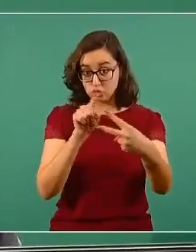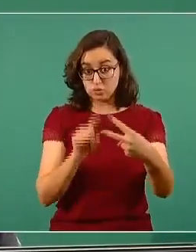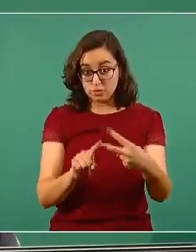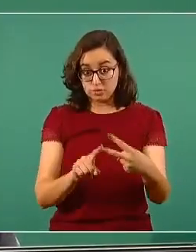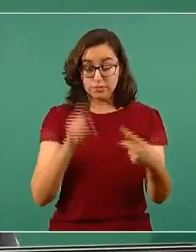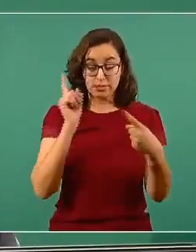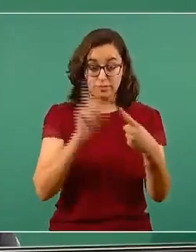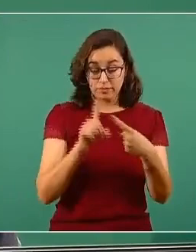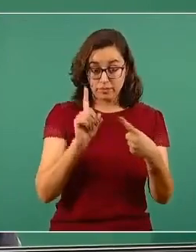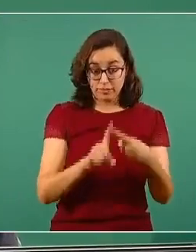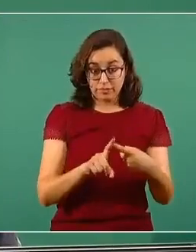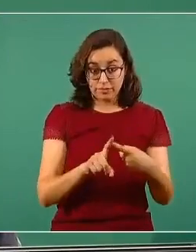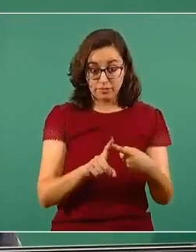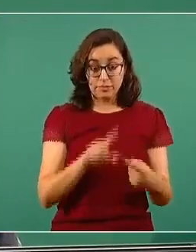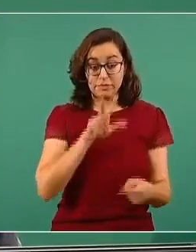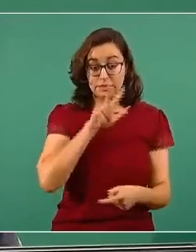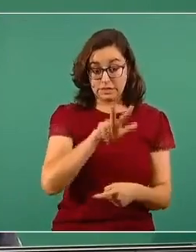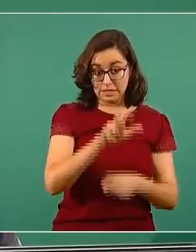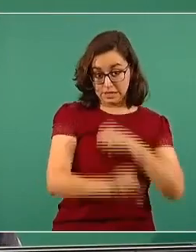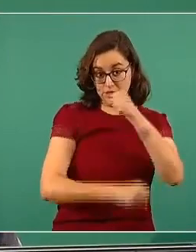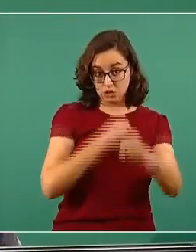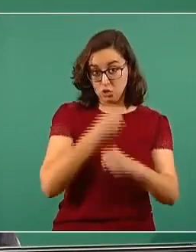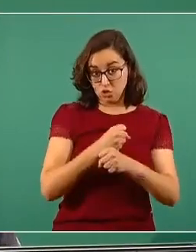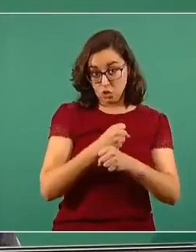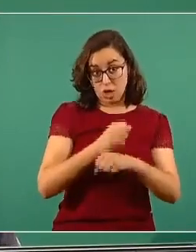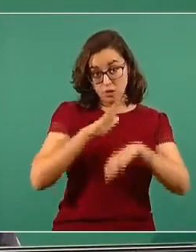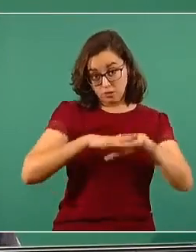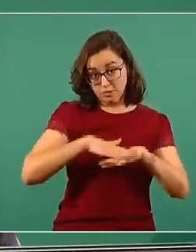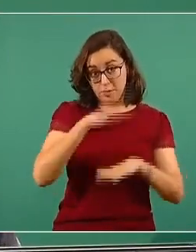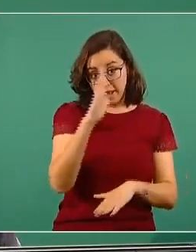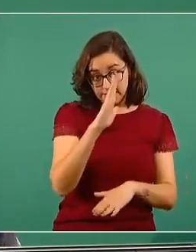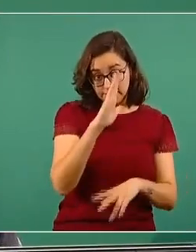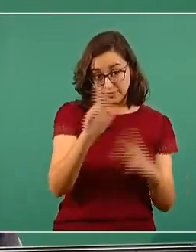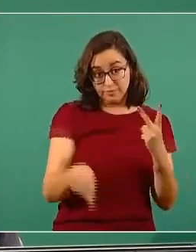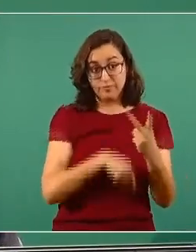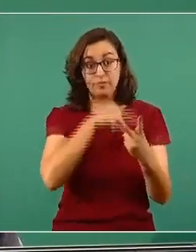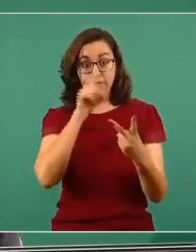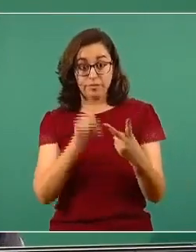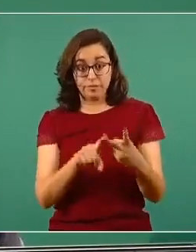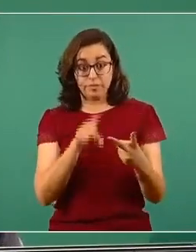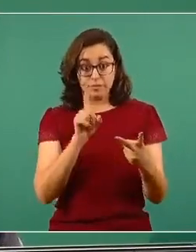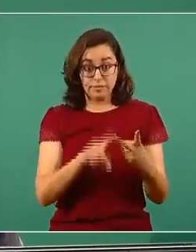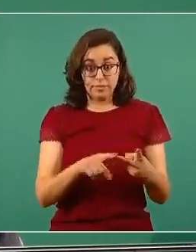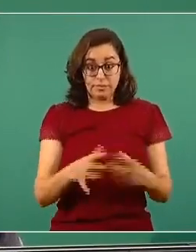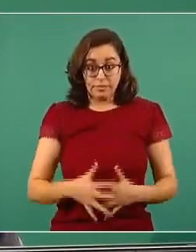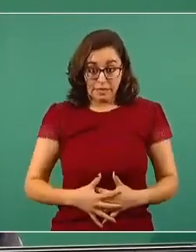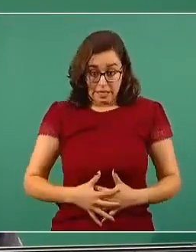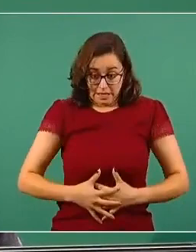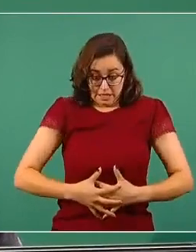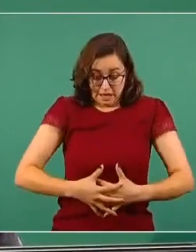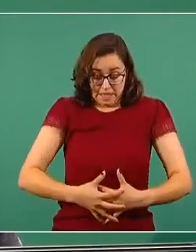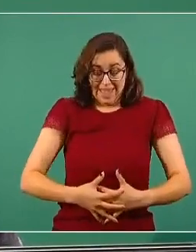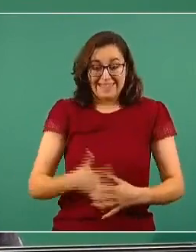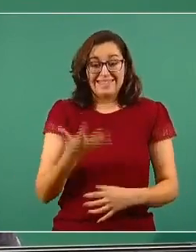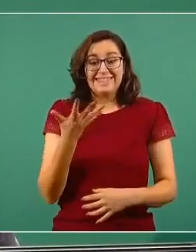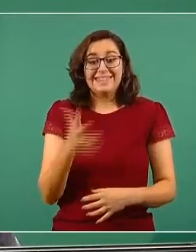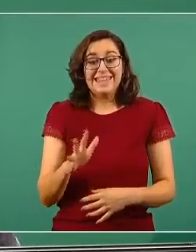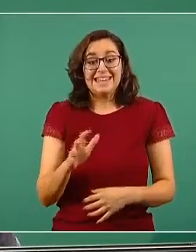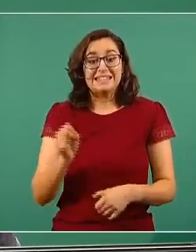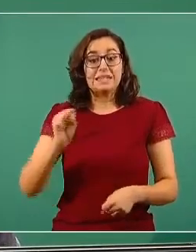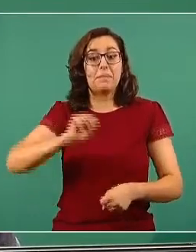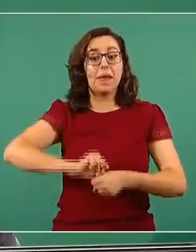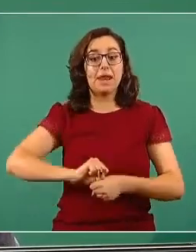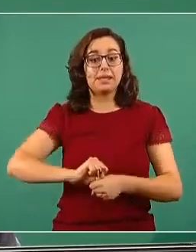usted tenga 18 años de edad o más, que usted ya lleve 10 semanas de embarazo o